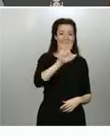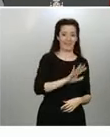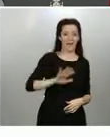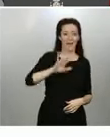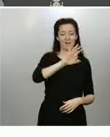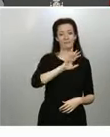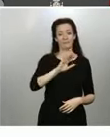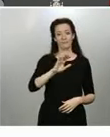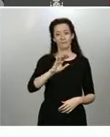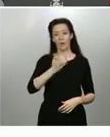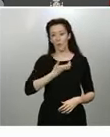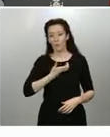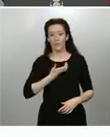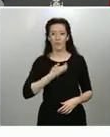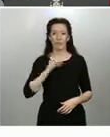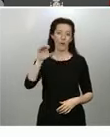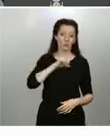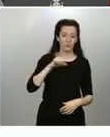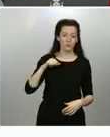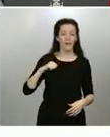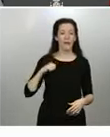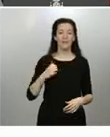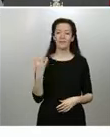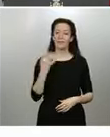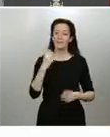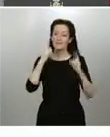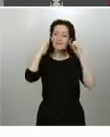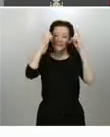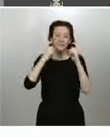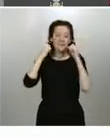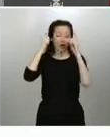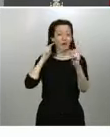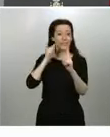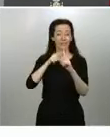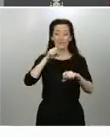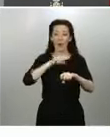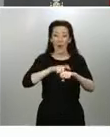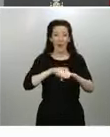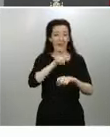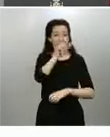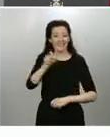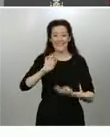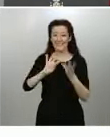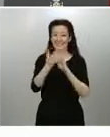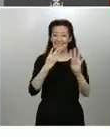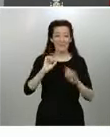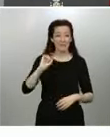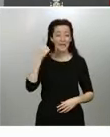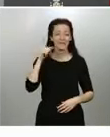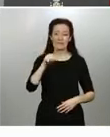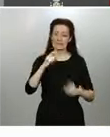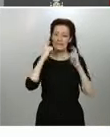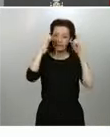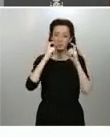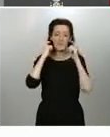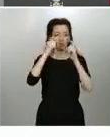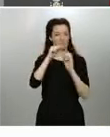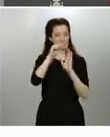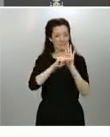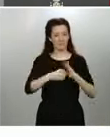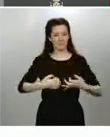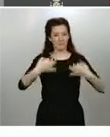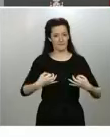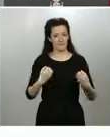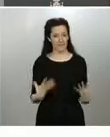garantizar la seguridad especialmente en las horas punta por eso mismo es tan importante la coordinación es imprescindible